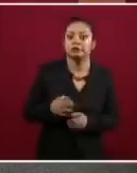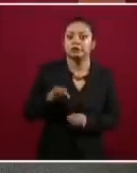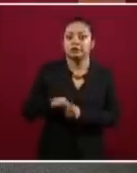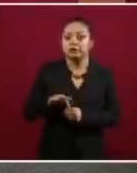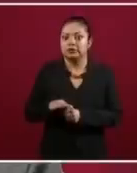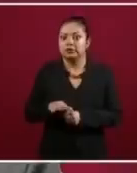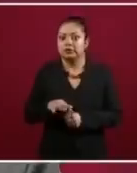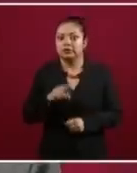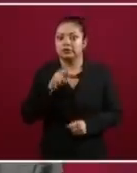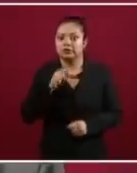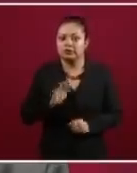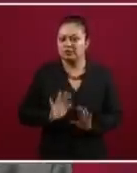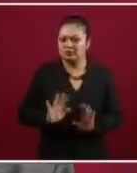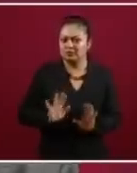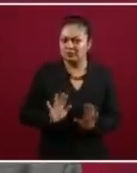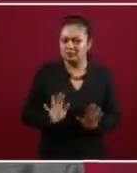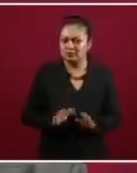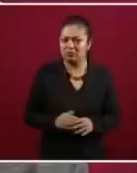electorales.